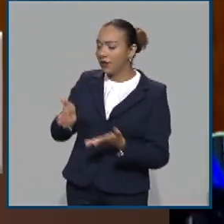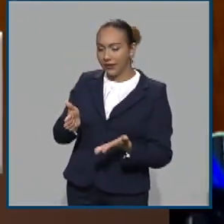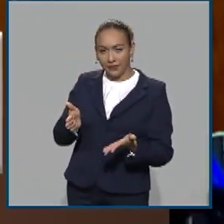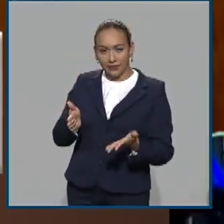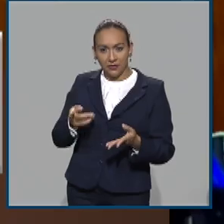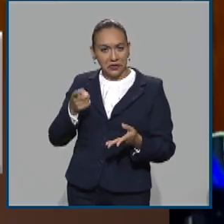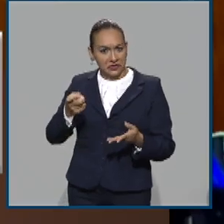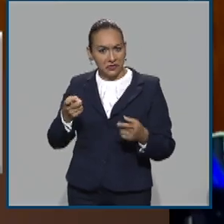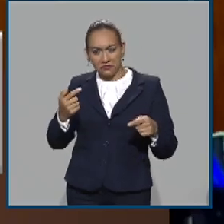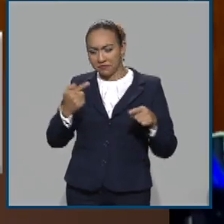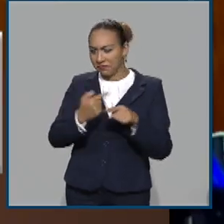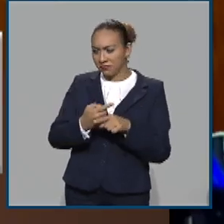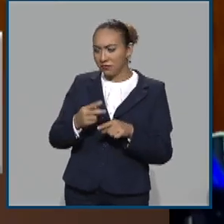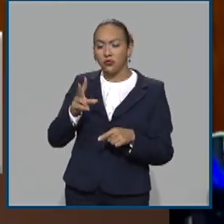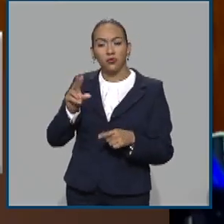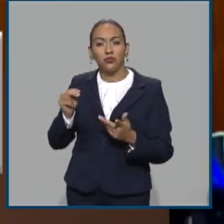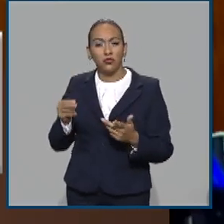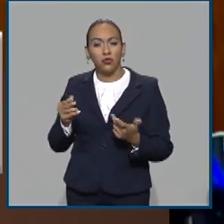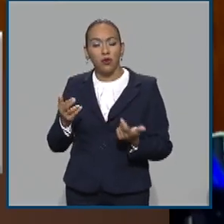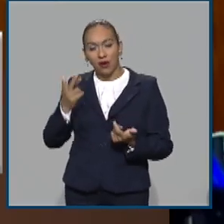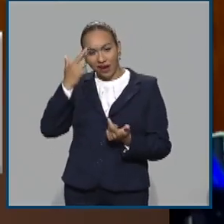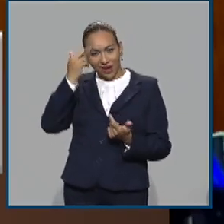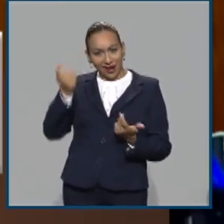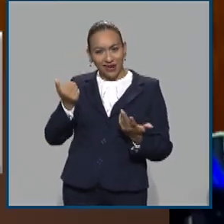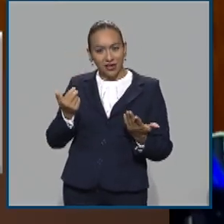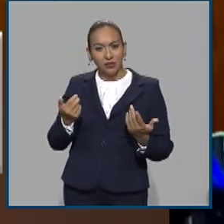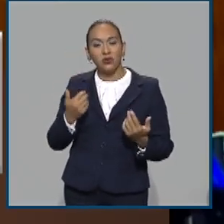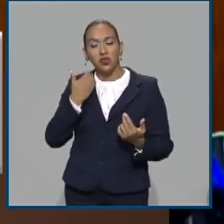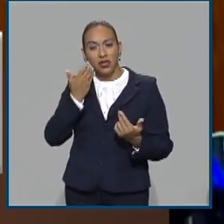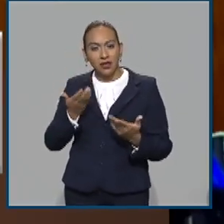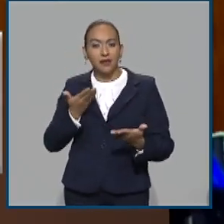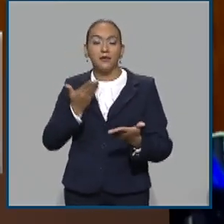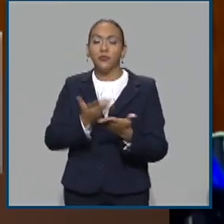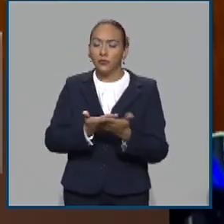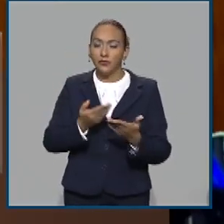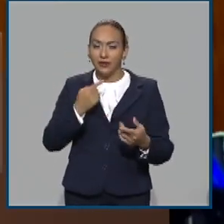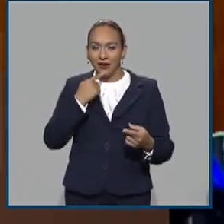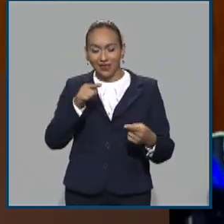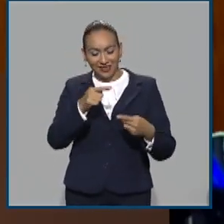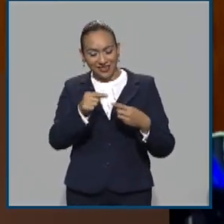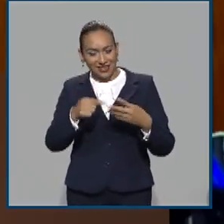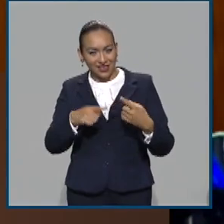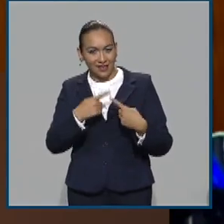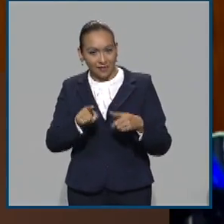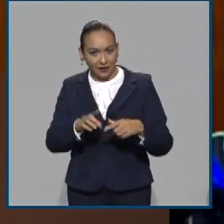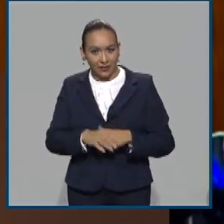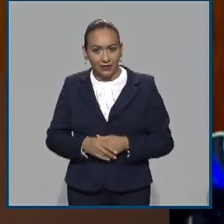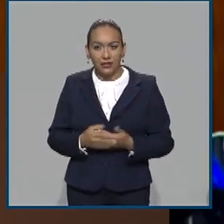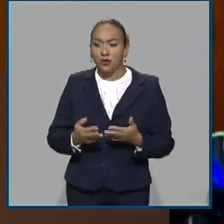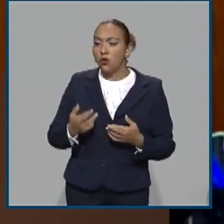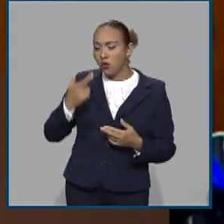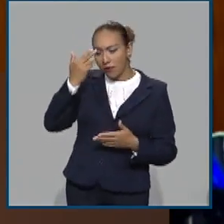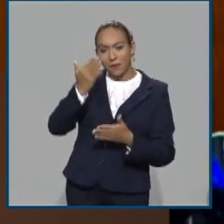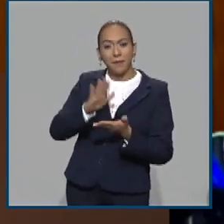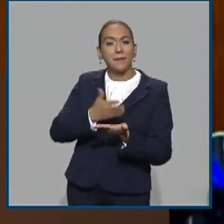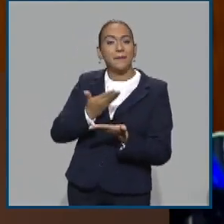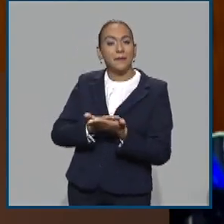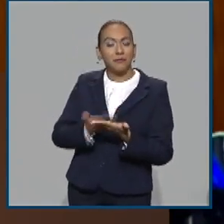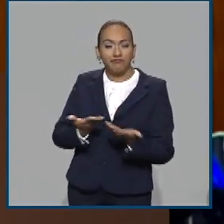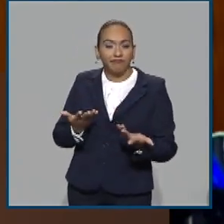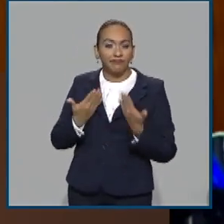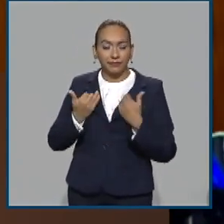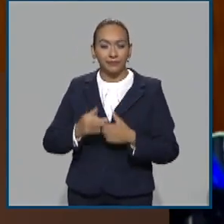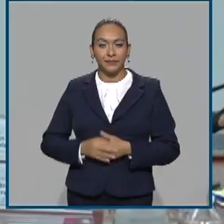no controvierten de manera frontal las razones torales de las sentencias impugnadas, ni la totalidad de los argumentos ahí